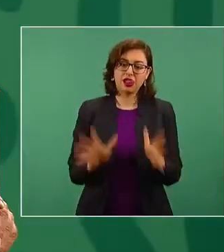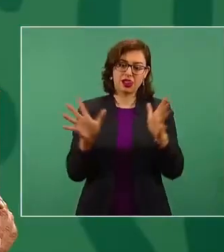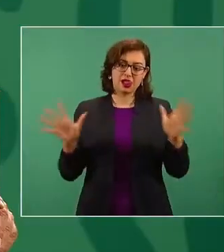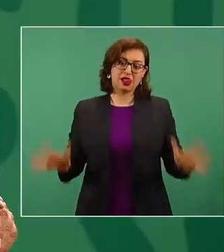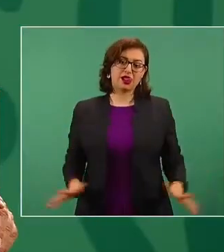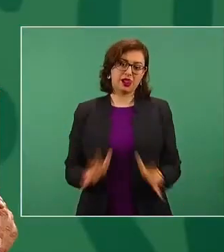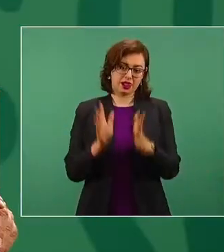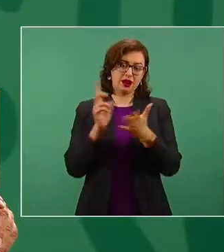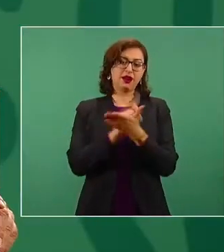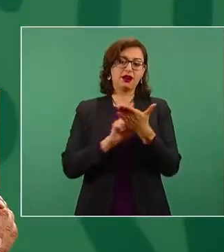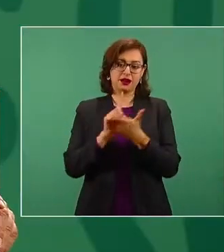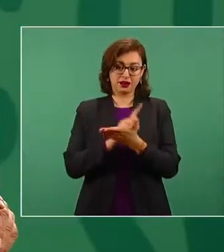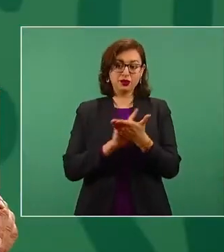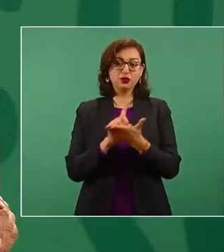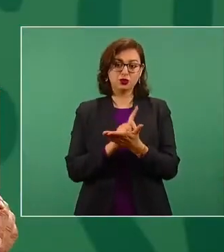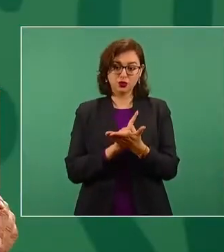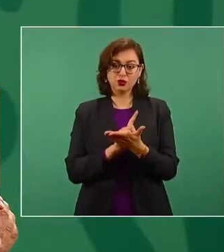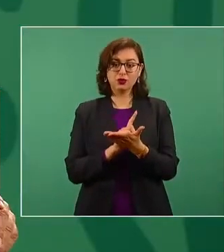se